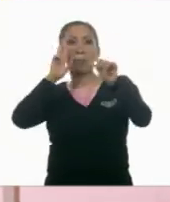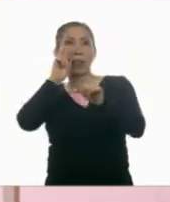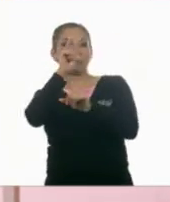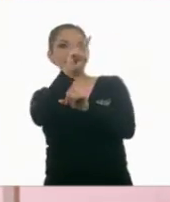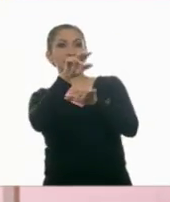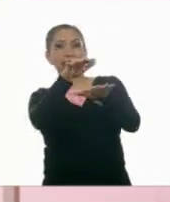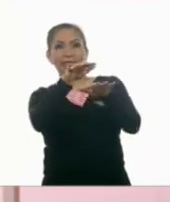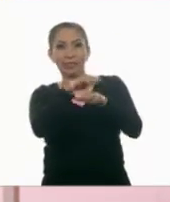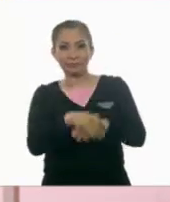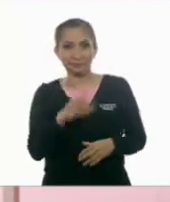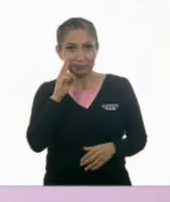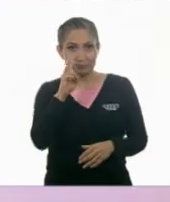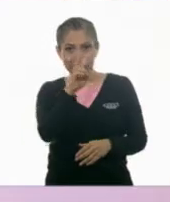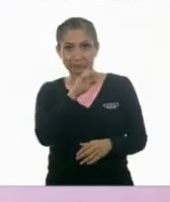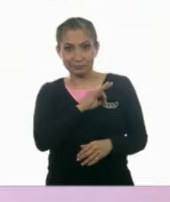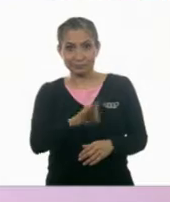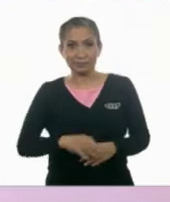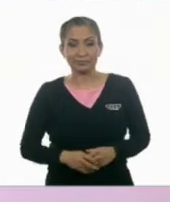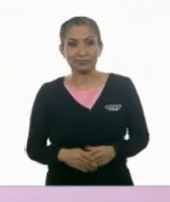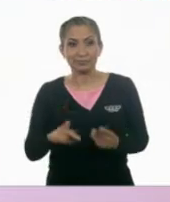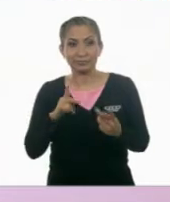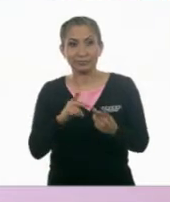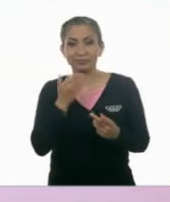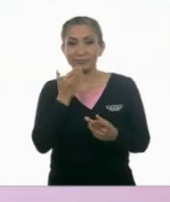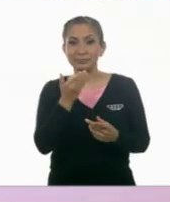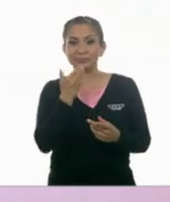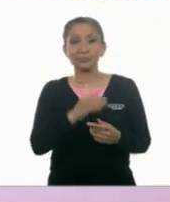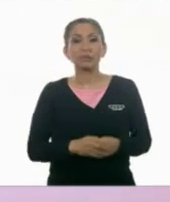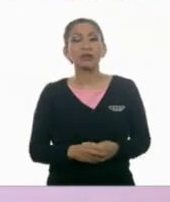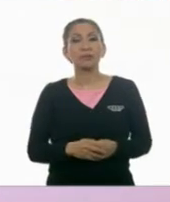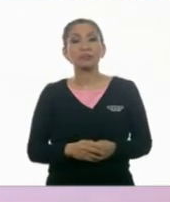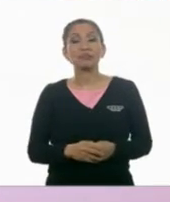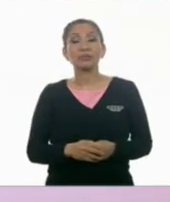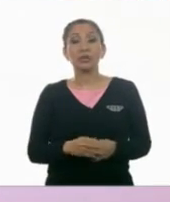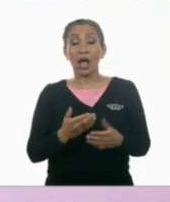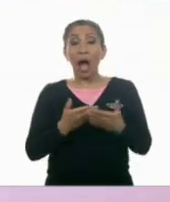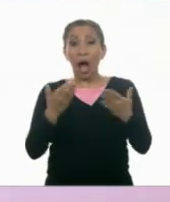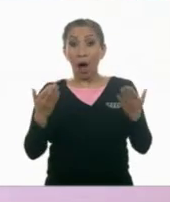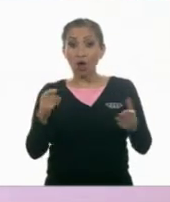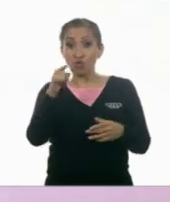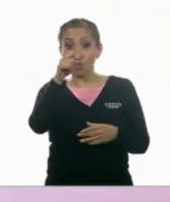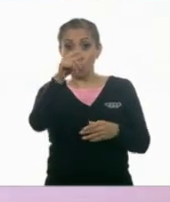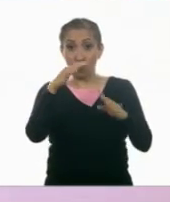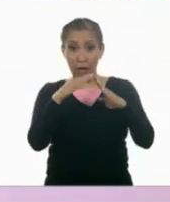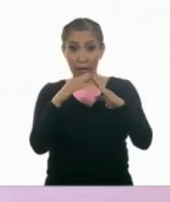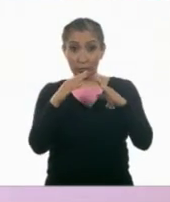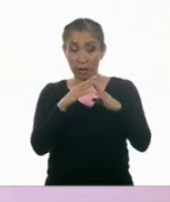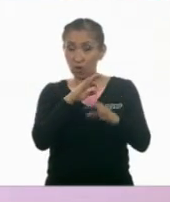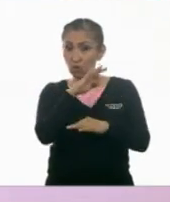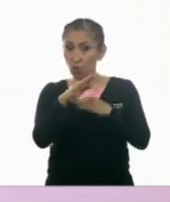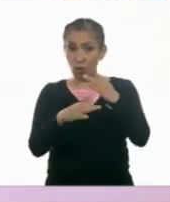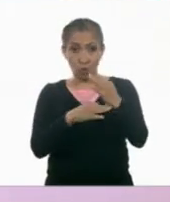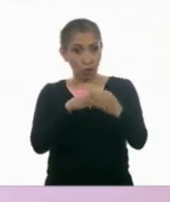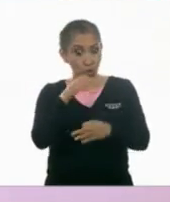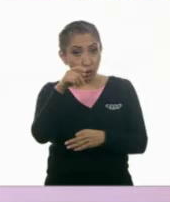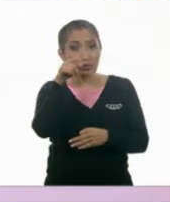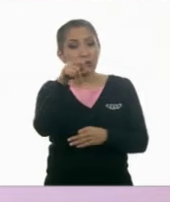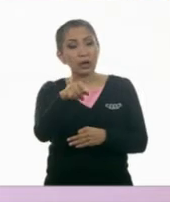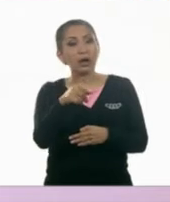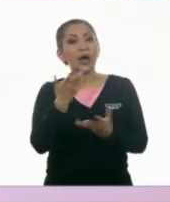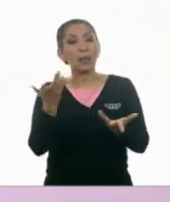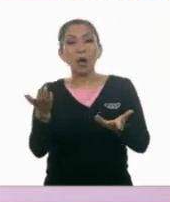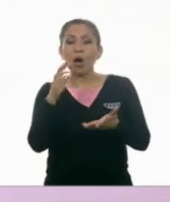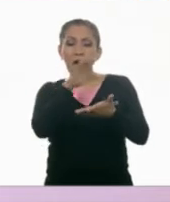parece? Perfecto. Muy bien. Muy bien. Y si les parece bien, ahí en casa, todas y todos vamos a